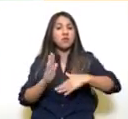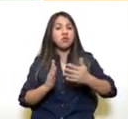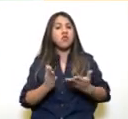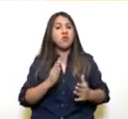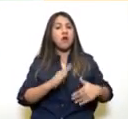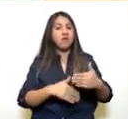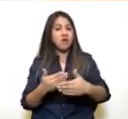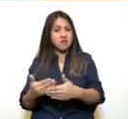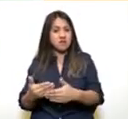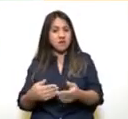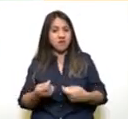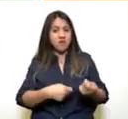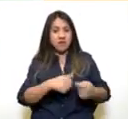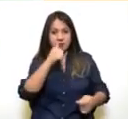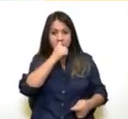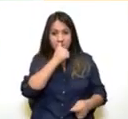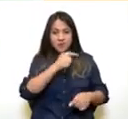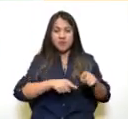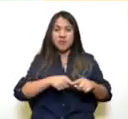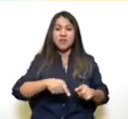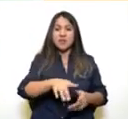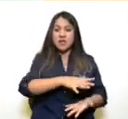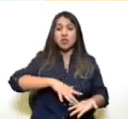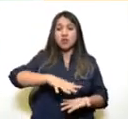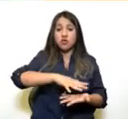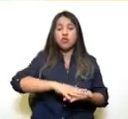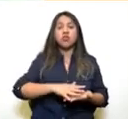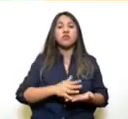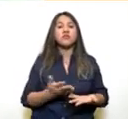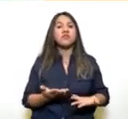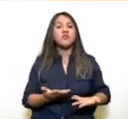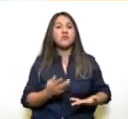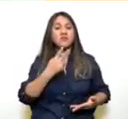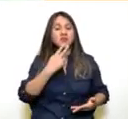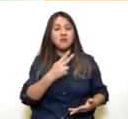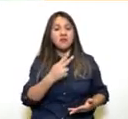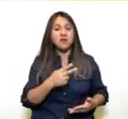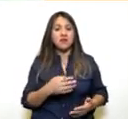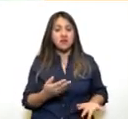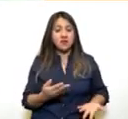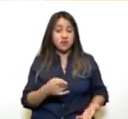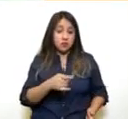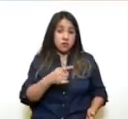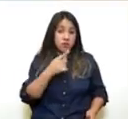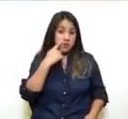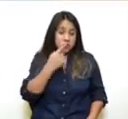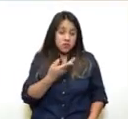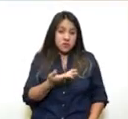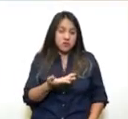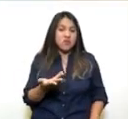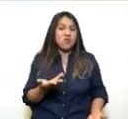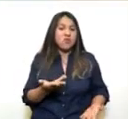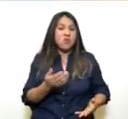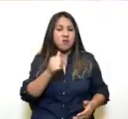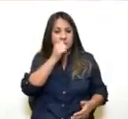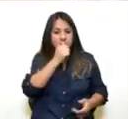narcotráfico a nivel territorial y en la comunidad que usted conoce y que usted dirige